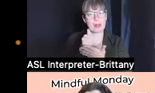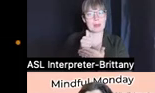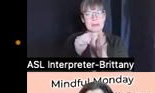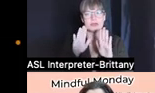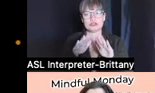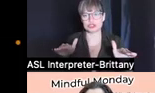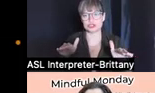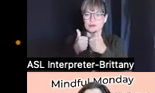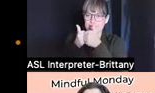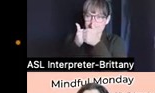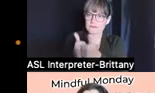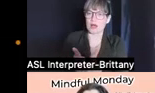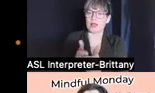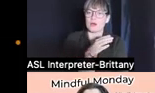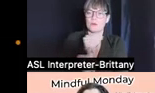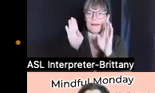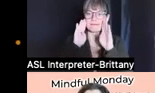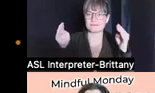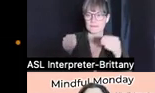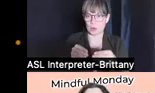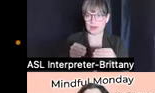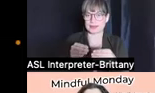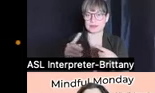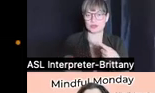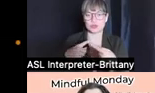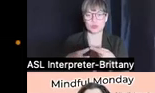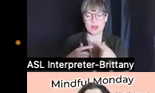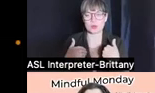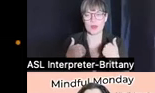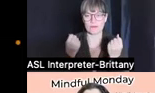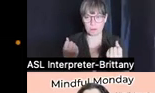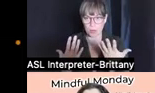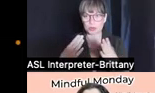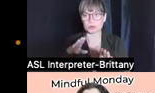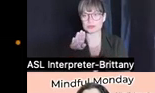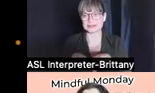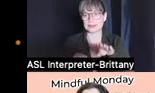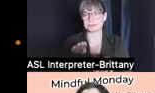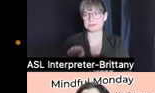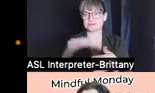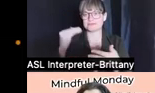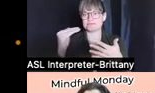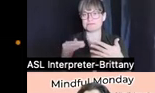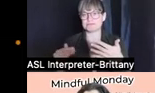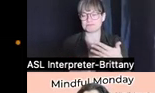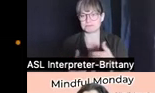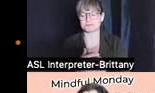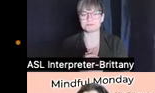Ayuda a los niños a mantener el seguimiento y enfocarse cuando hay varios pasos en una